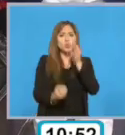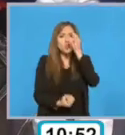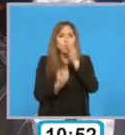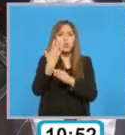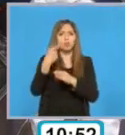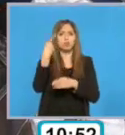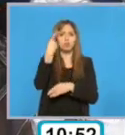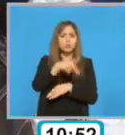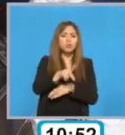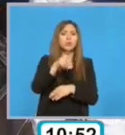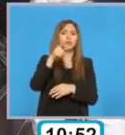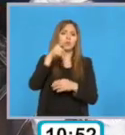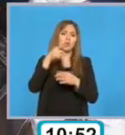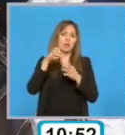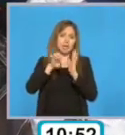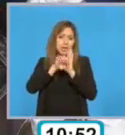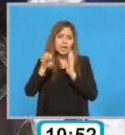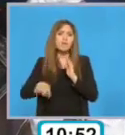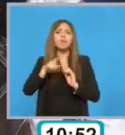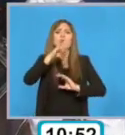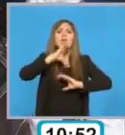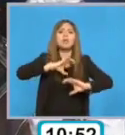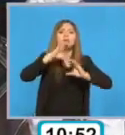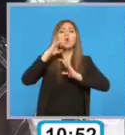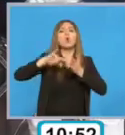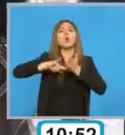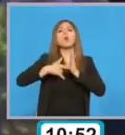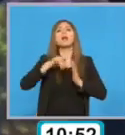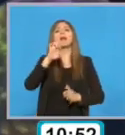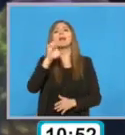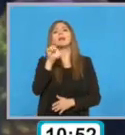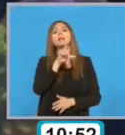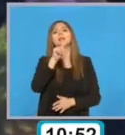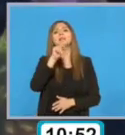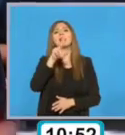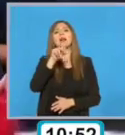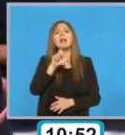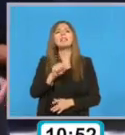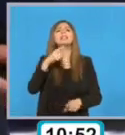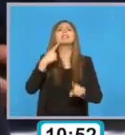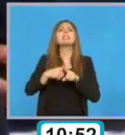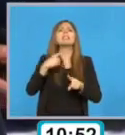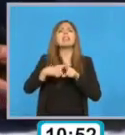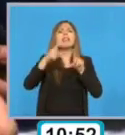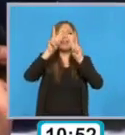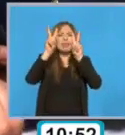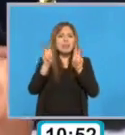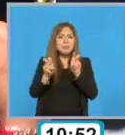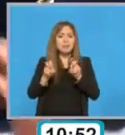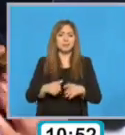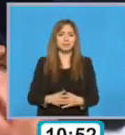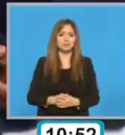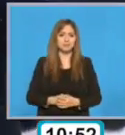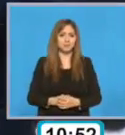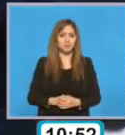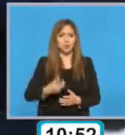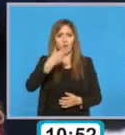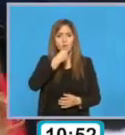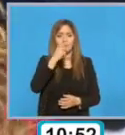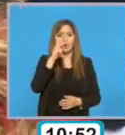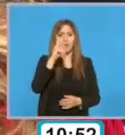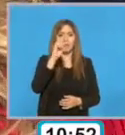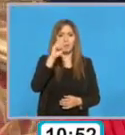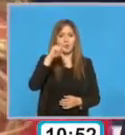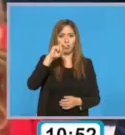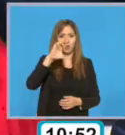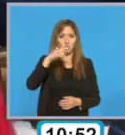Estás promocionando Horas Extras, Así es. que es un tema de quién, cuéntame. Ese tema es de Poncho Arrocha, un amigo